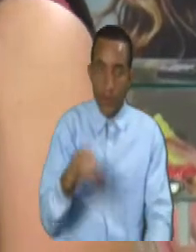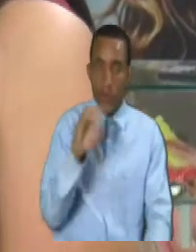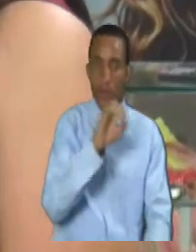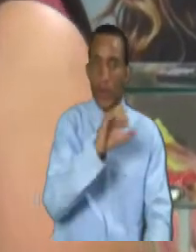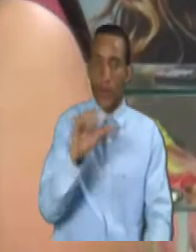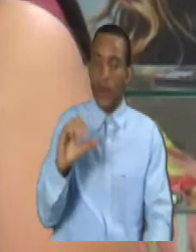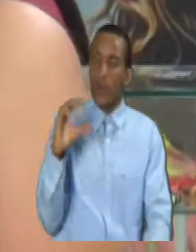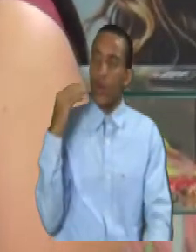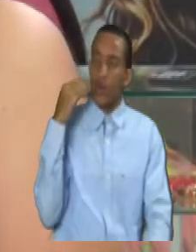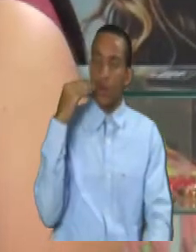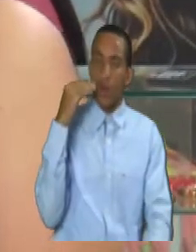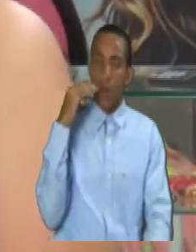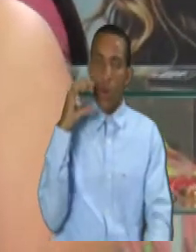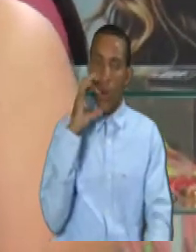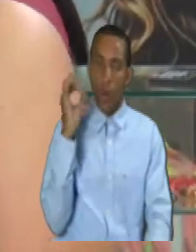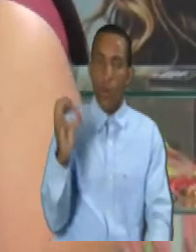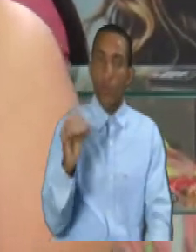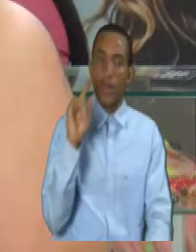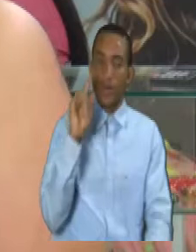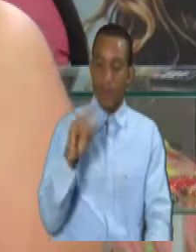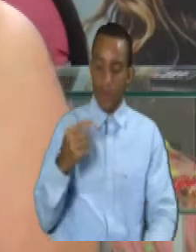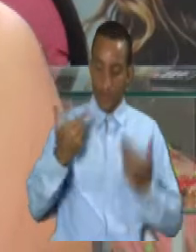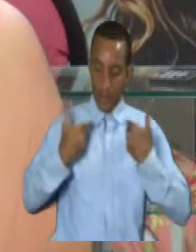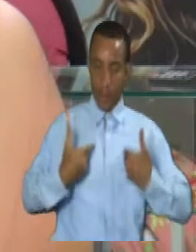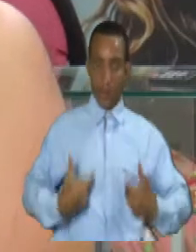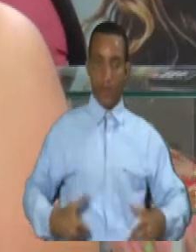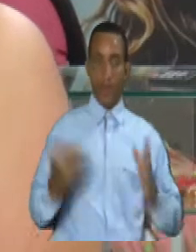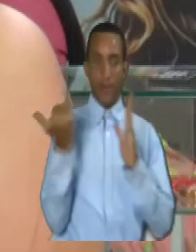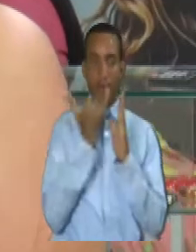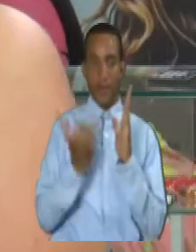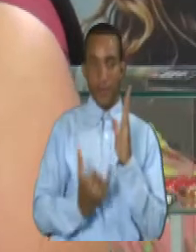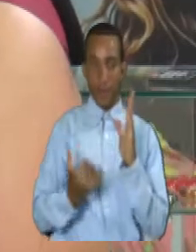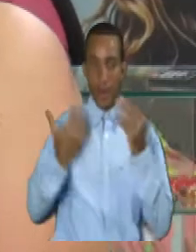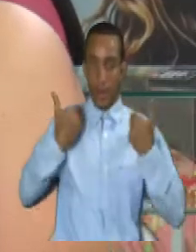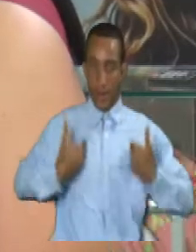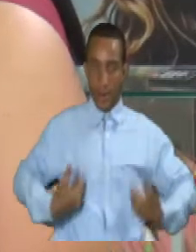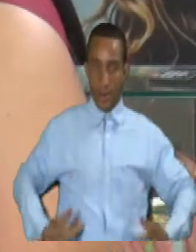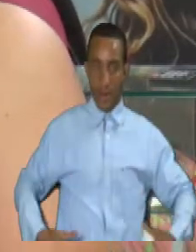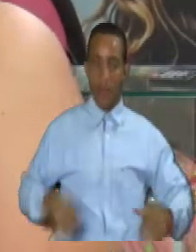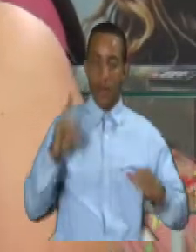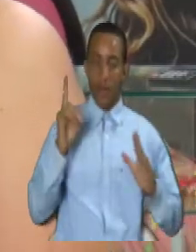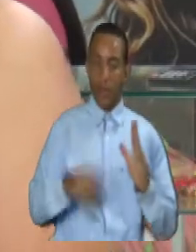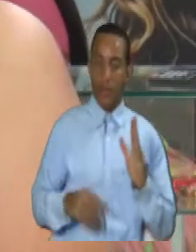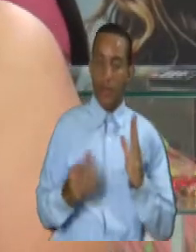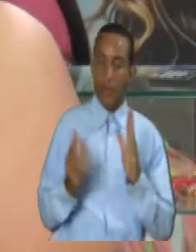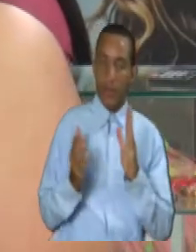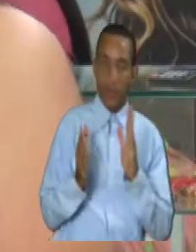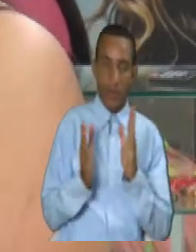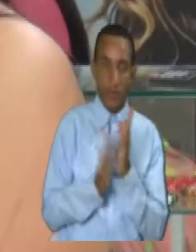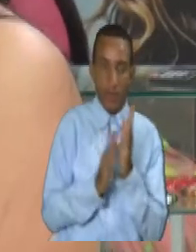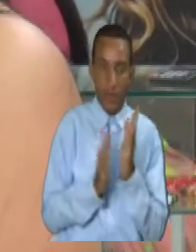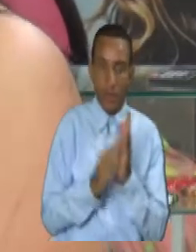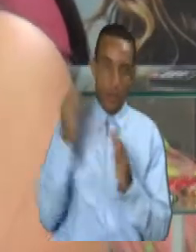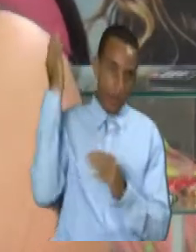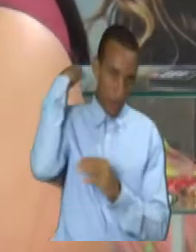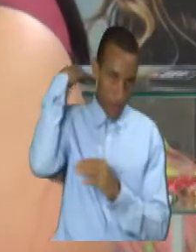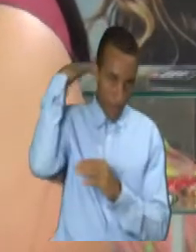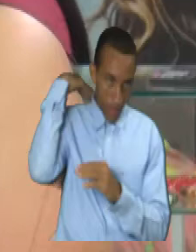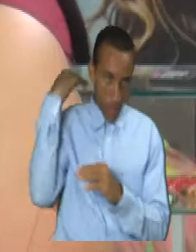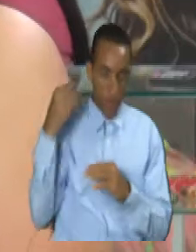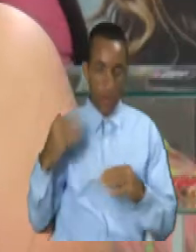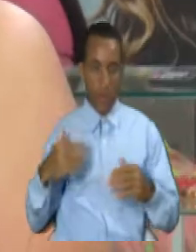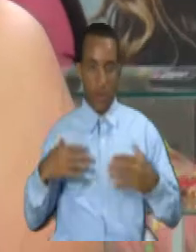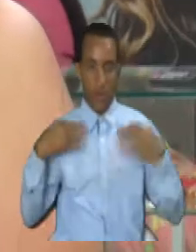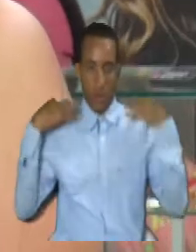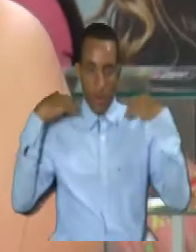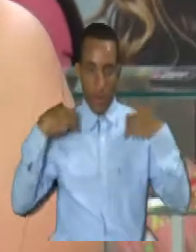los señores, porque el estampado llegó para quedarse en esta temporada. Tenemos estampados en para las mujeres en las faldas, en las blusas, en los